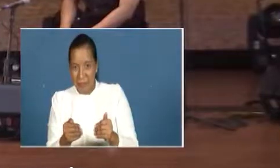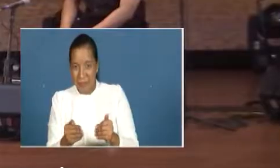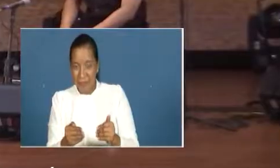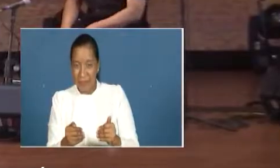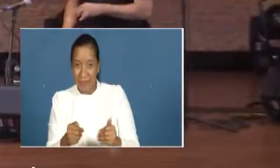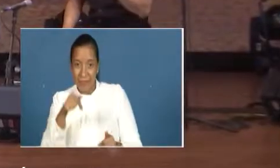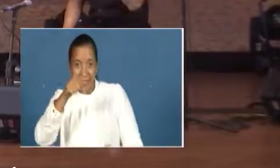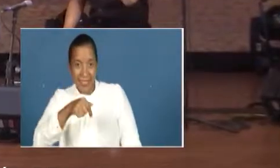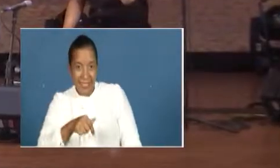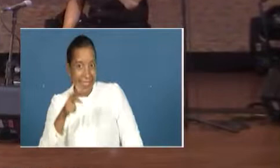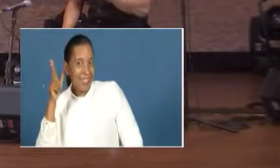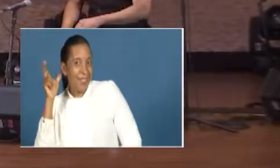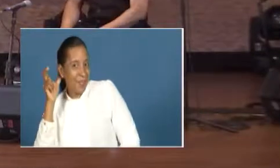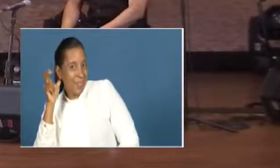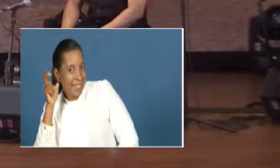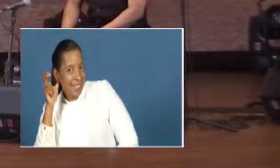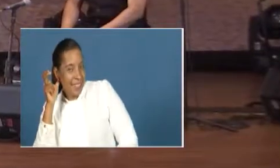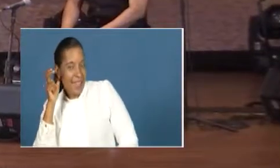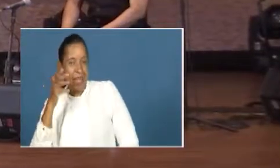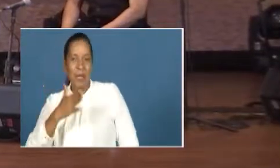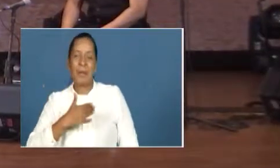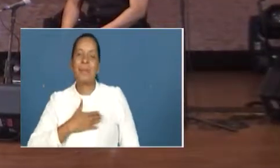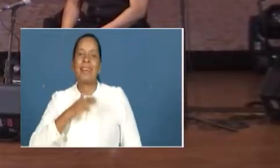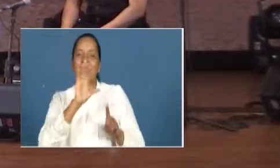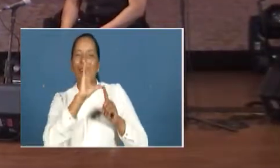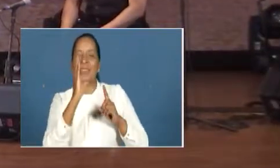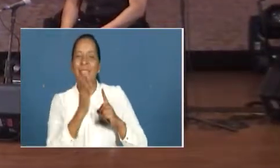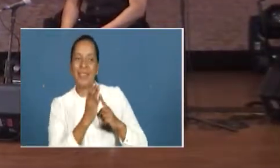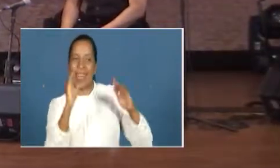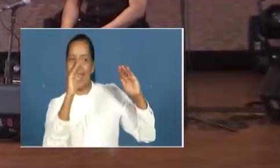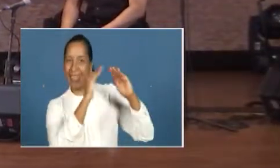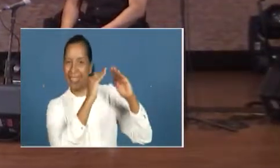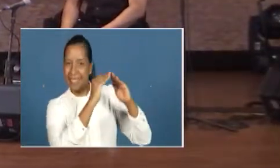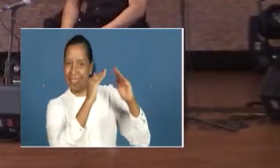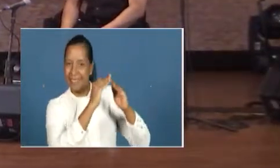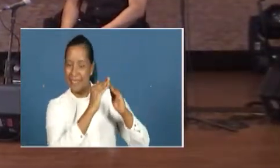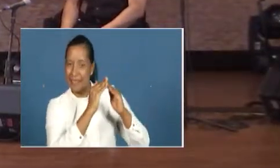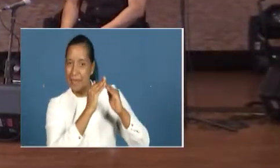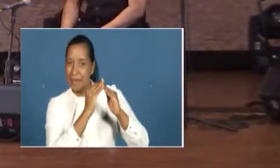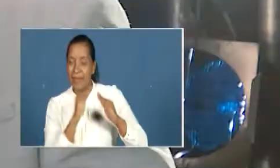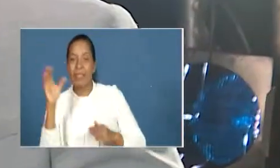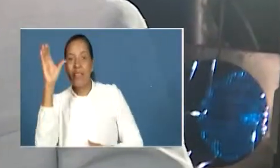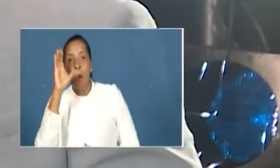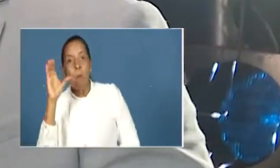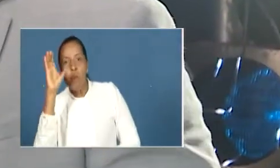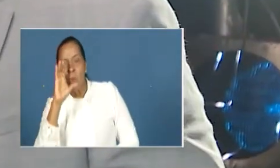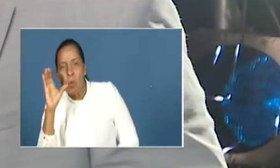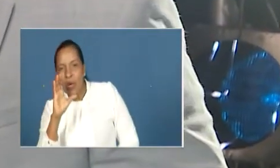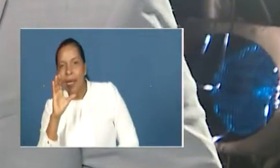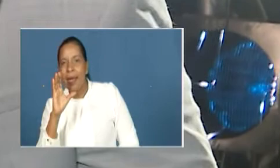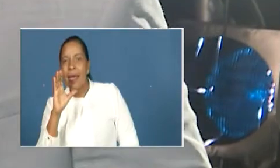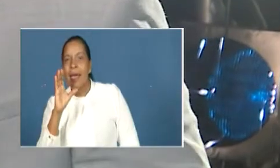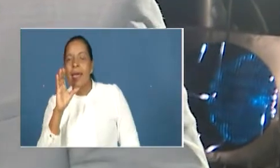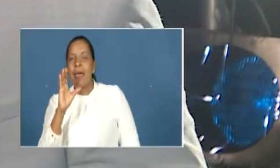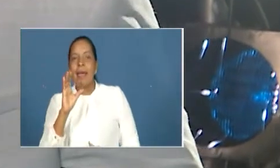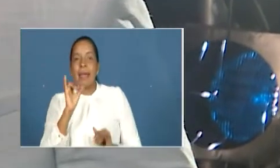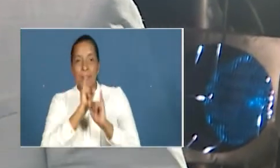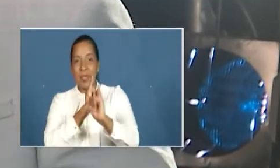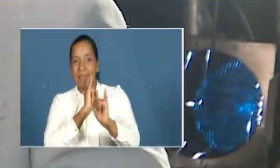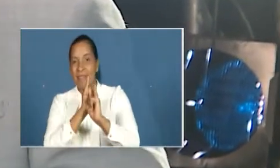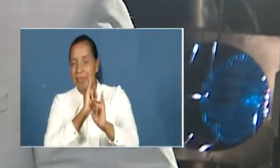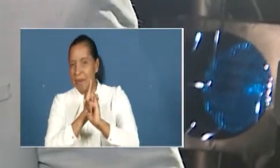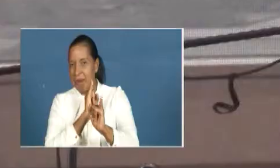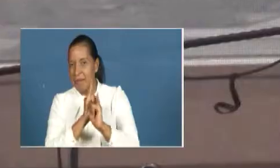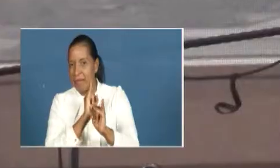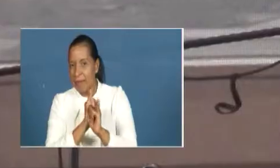lo escucharon. En Mi Cultura en Casa. Así es. Y lo pueden encontrar en Spotify. ¿Dónde más? Lo pueden encontrar en mi